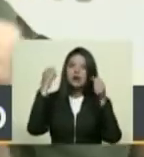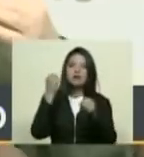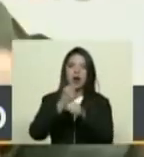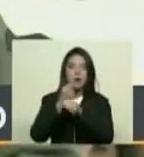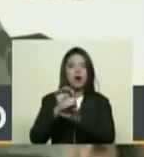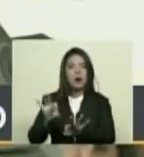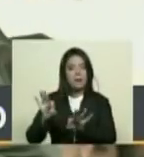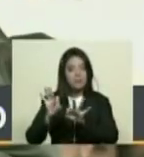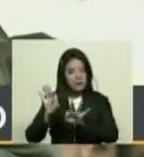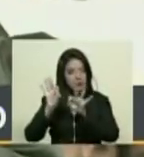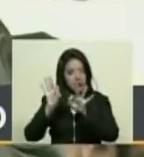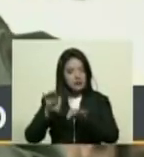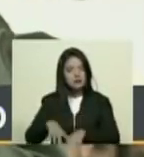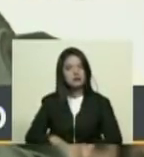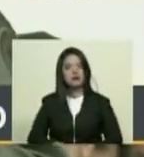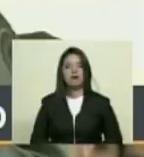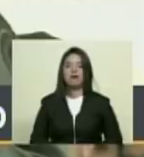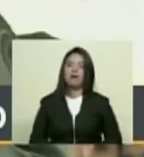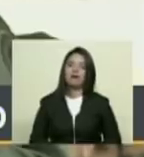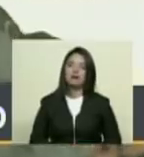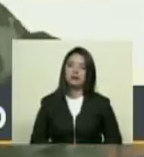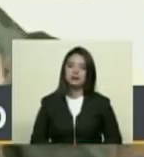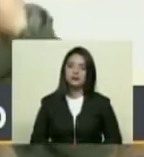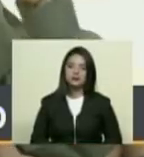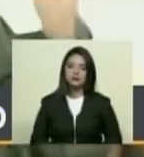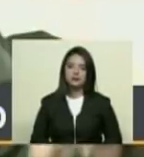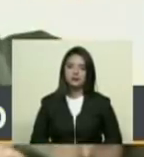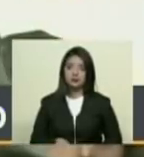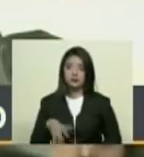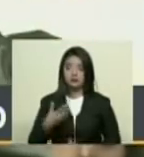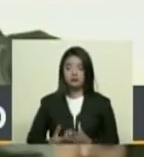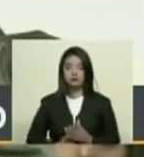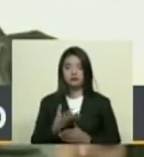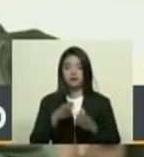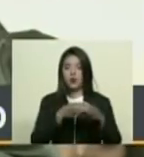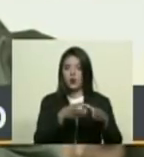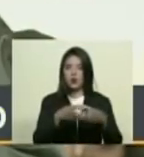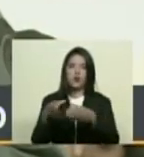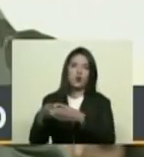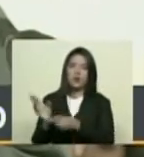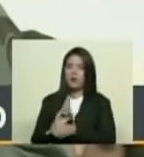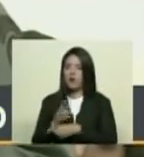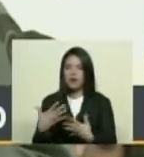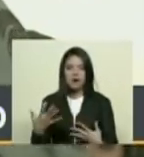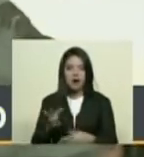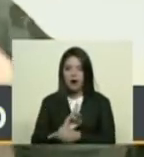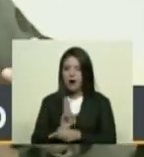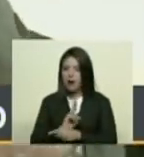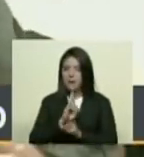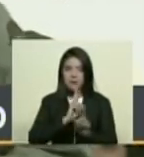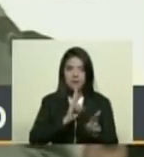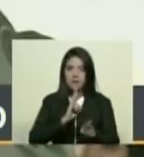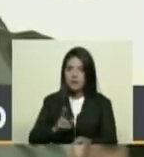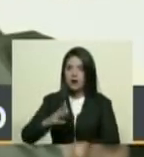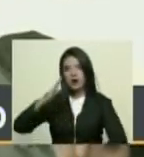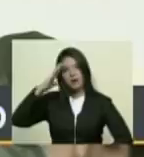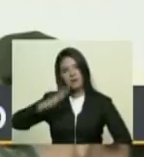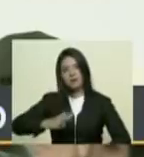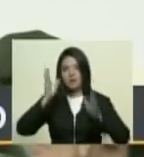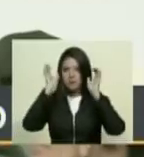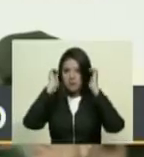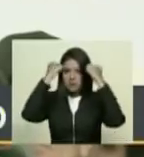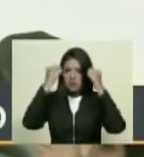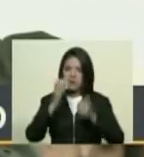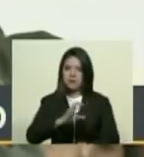especial, muy especial, para conformar unidades de acción rápida, la milicia de